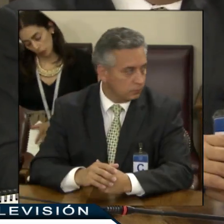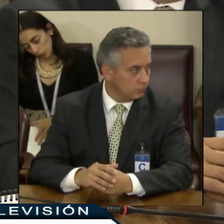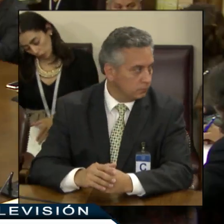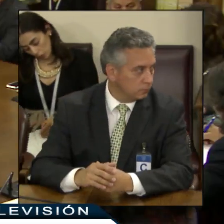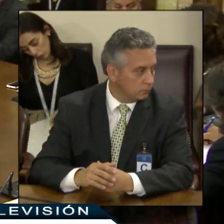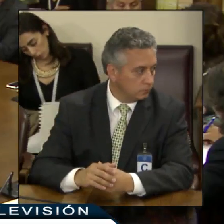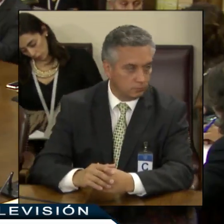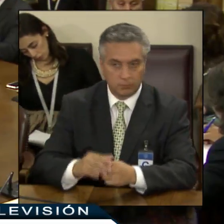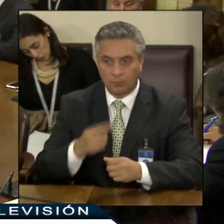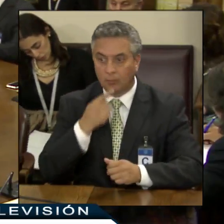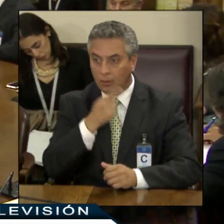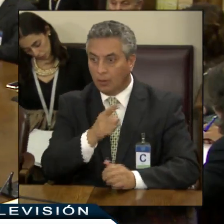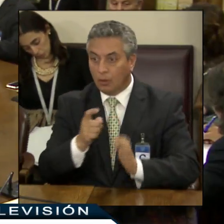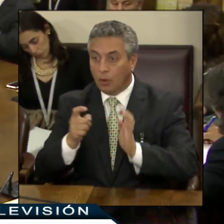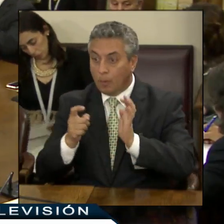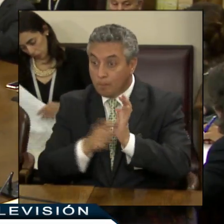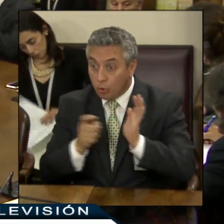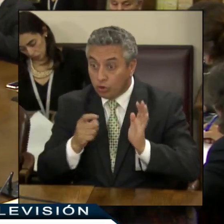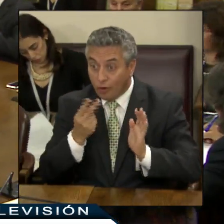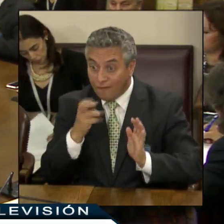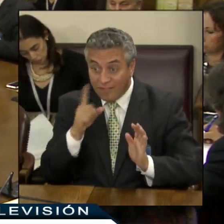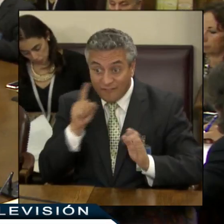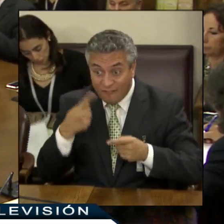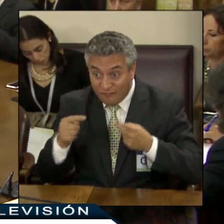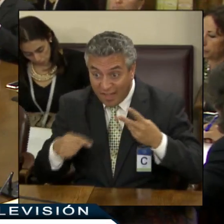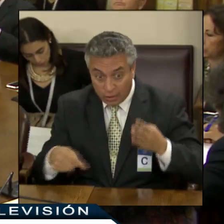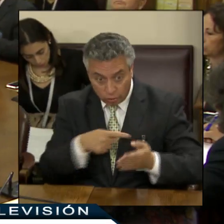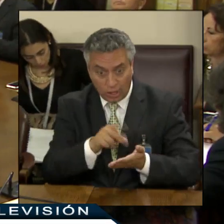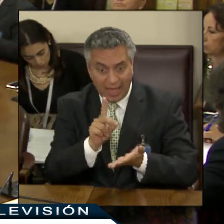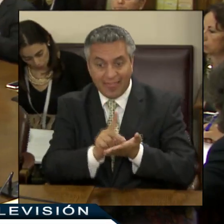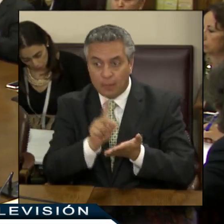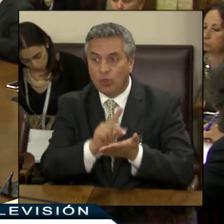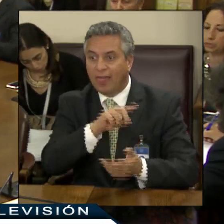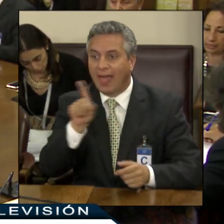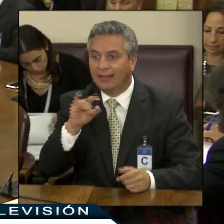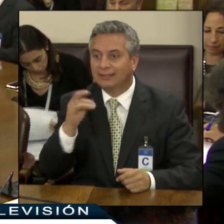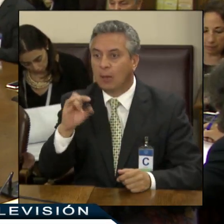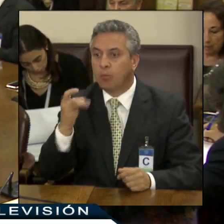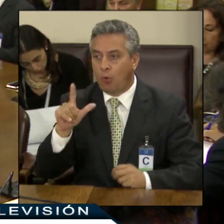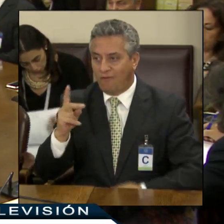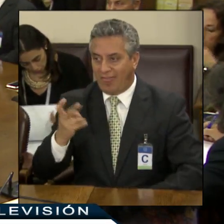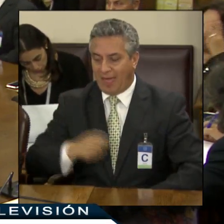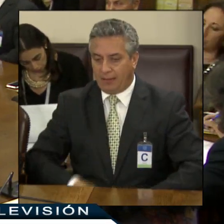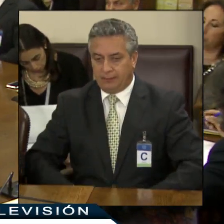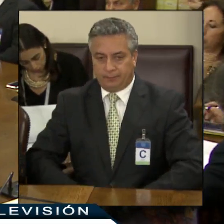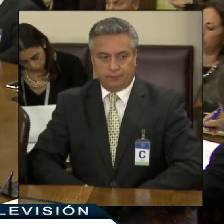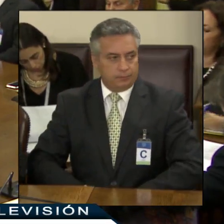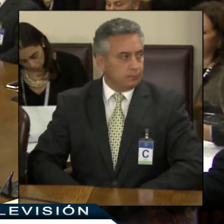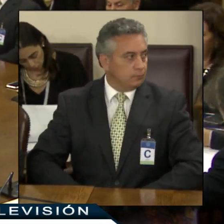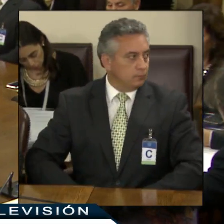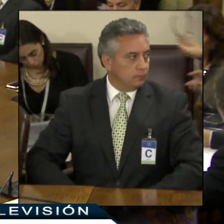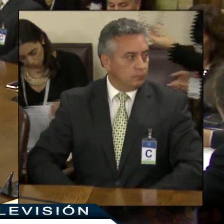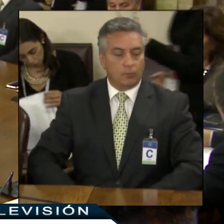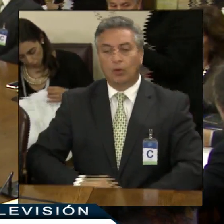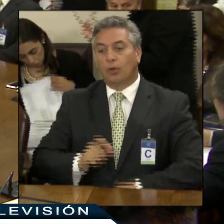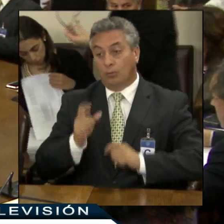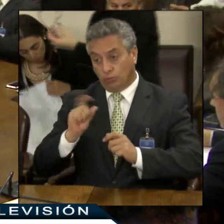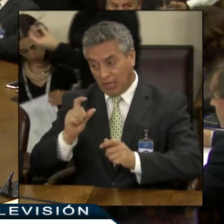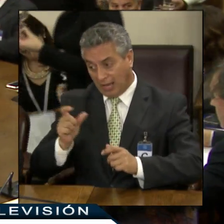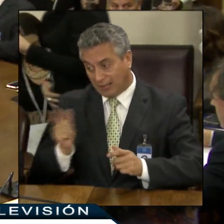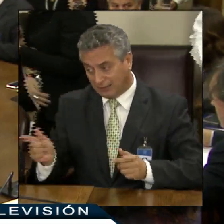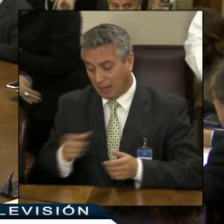qui sí otras materias sí se pulva Muchas gracias presidente si pudiéramos enviarle